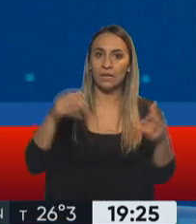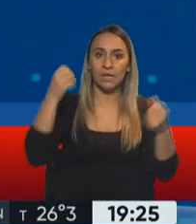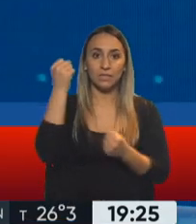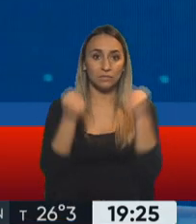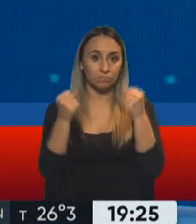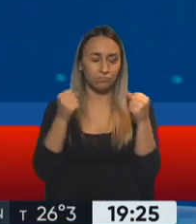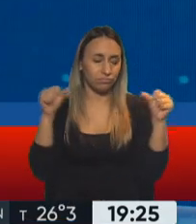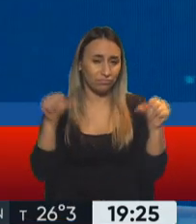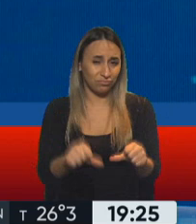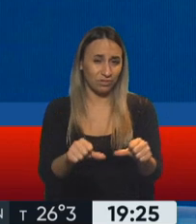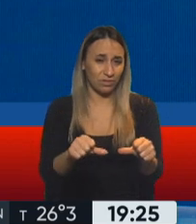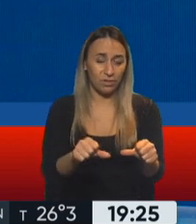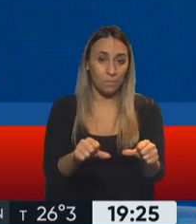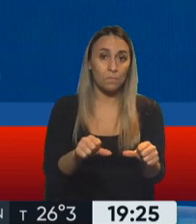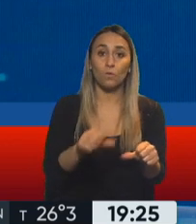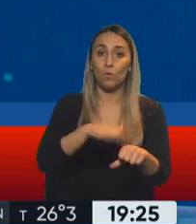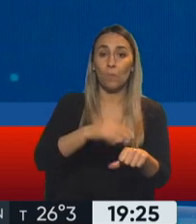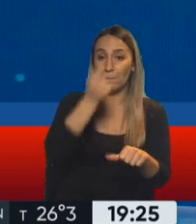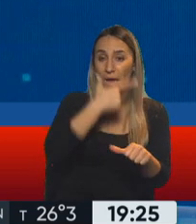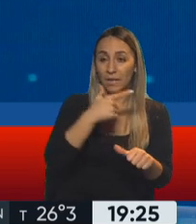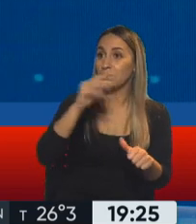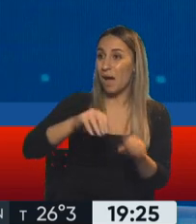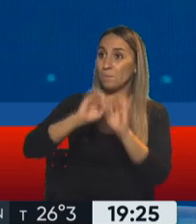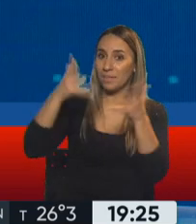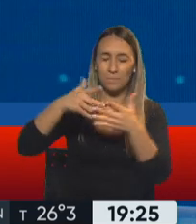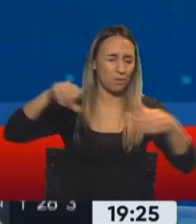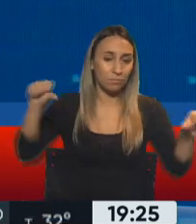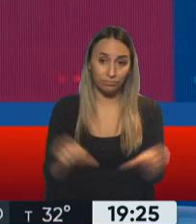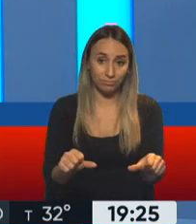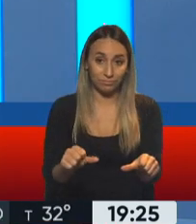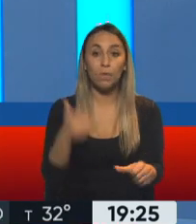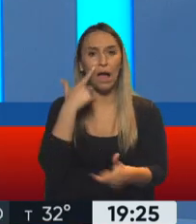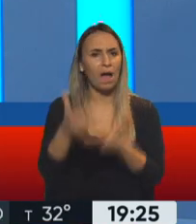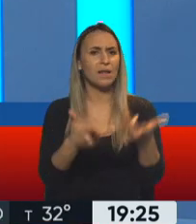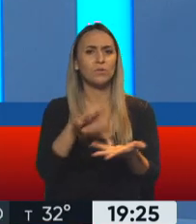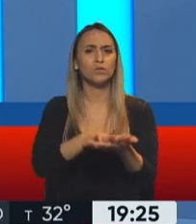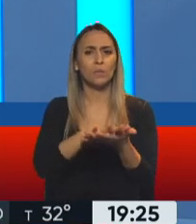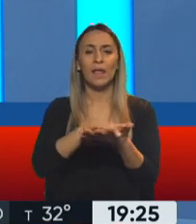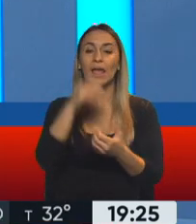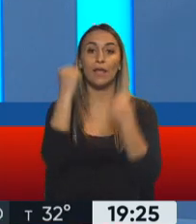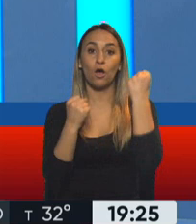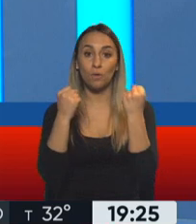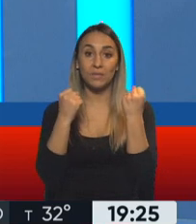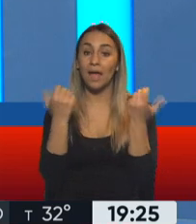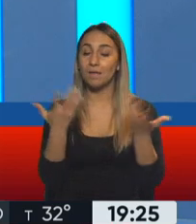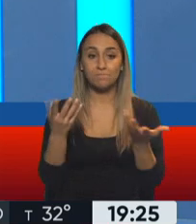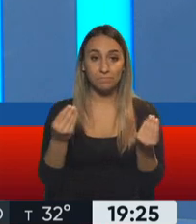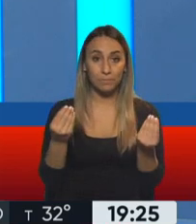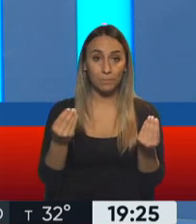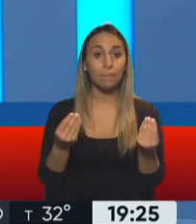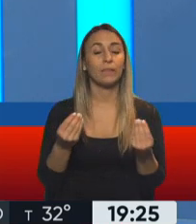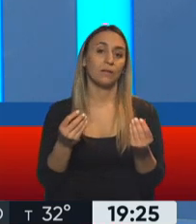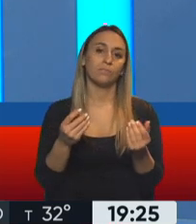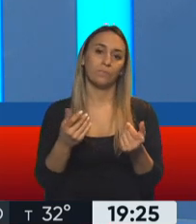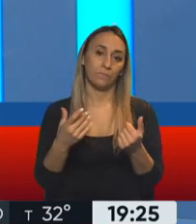y mucho con la pandemia. Nazarena Lomagno, para hablar de la economía post-paso. ¿Cómo estás, Nazá? Hola, Feli, ¿cómo estás? Y bueno, claramente quedan